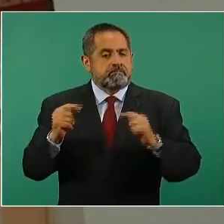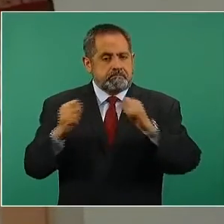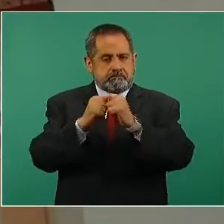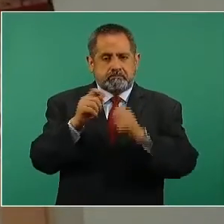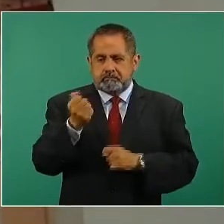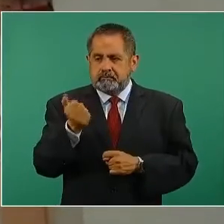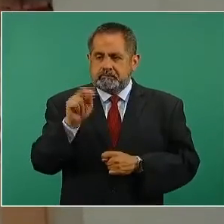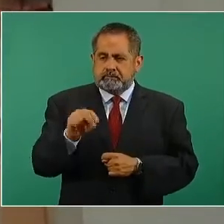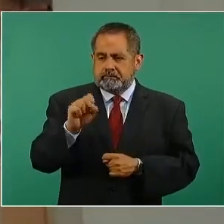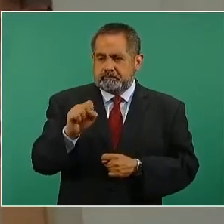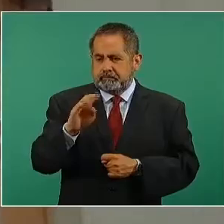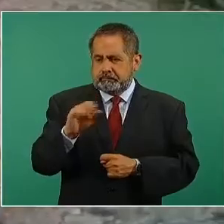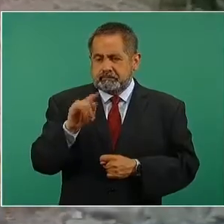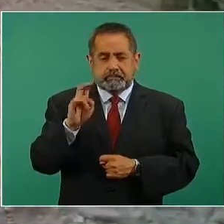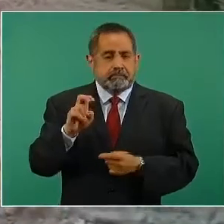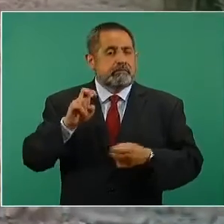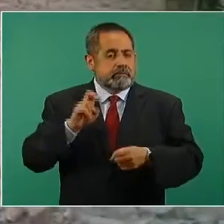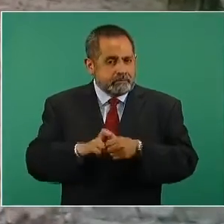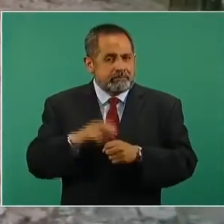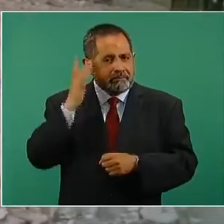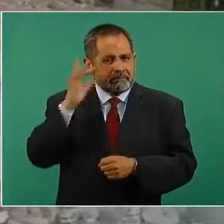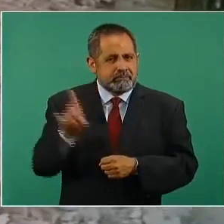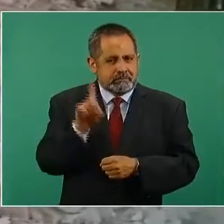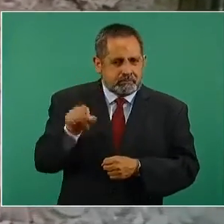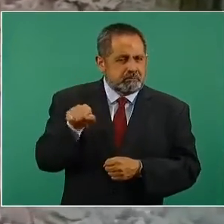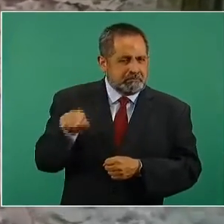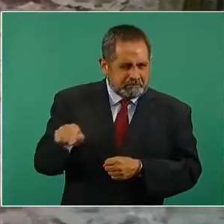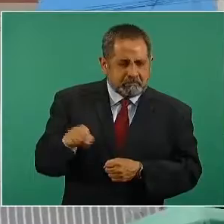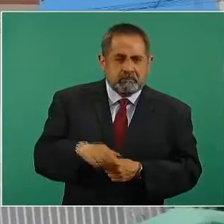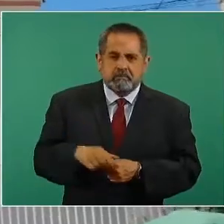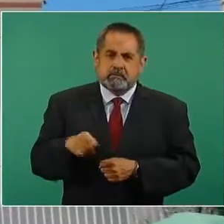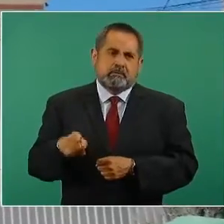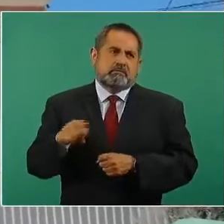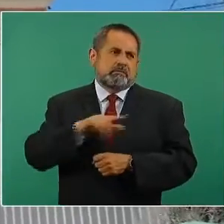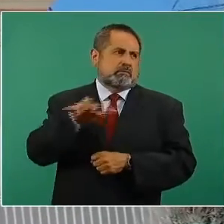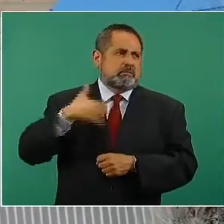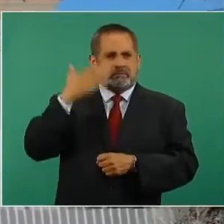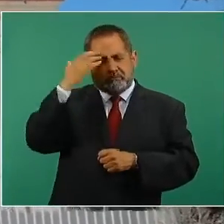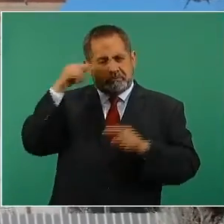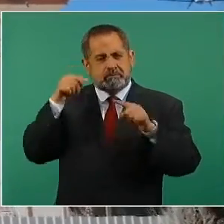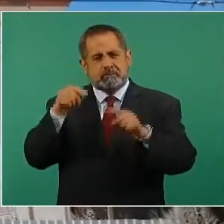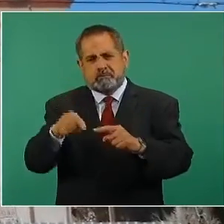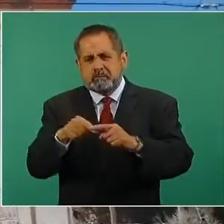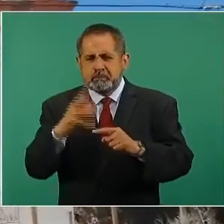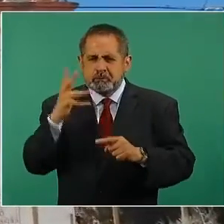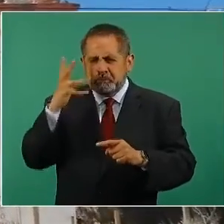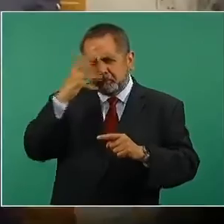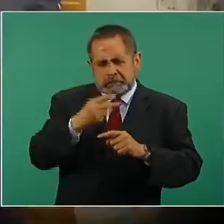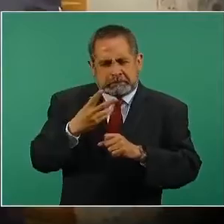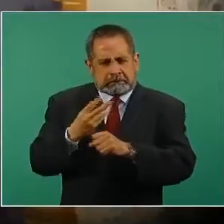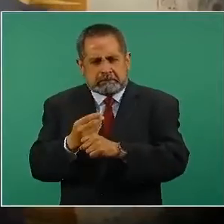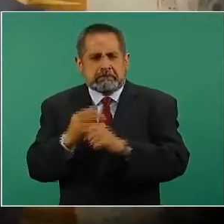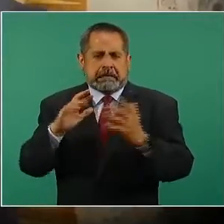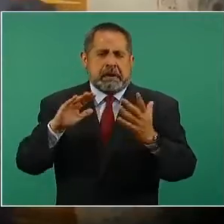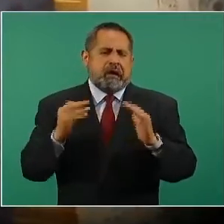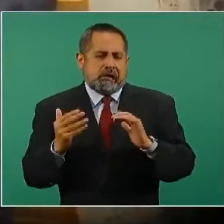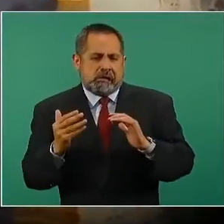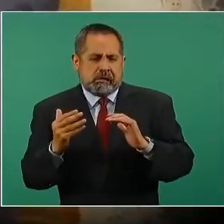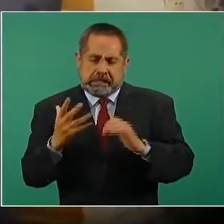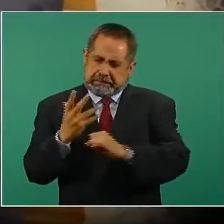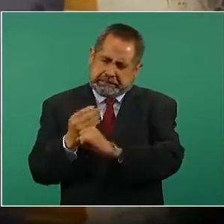San Sebastián en Santo Domingo Tehuantepec, recinto icónico que recobró su esplendor tras sufrir daños